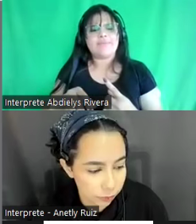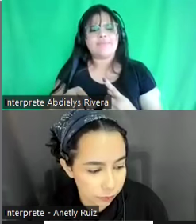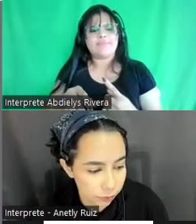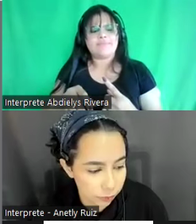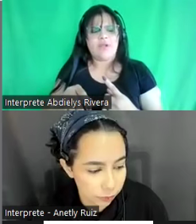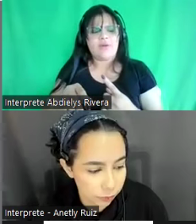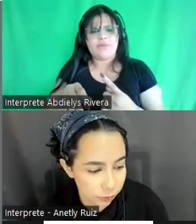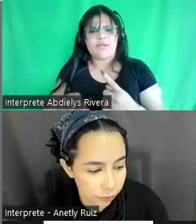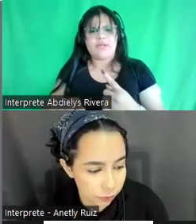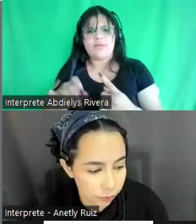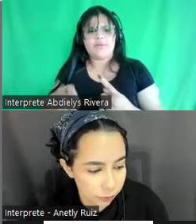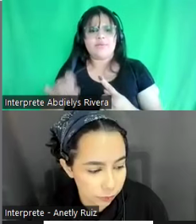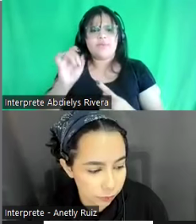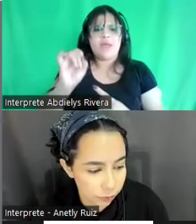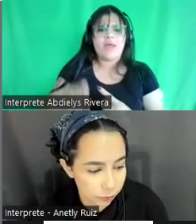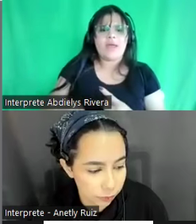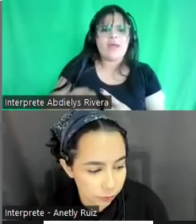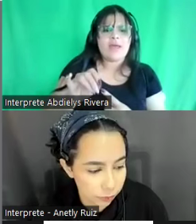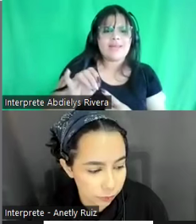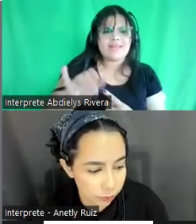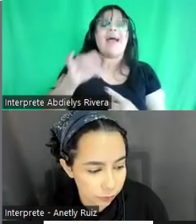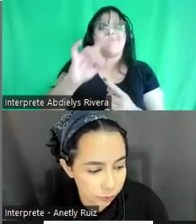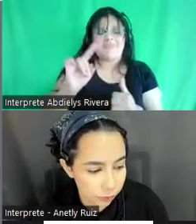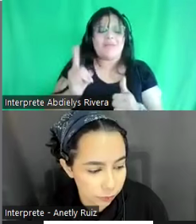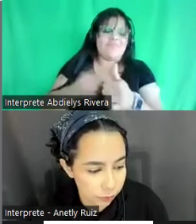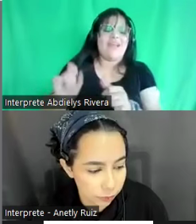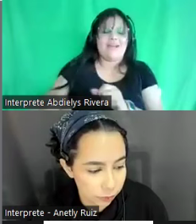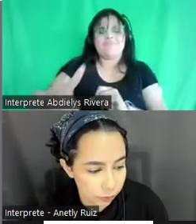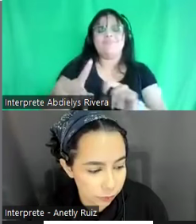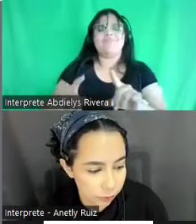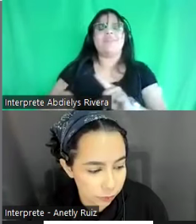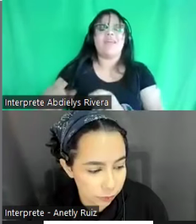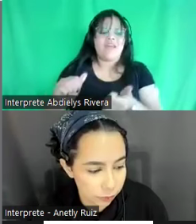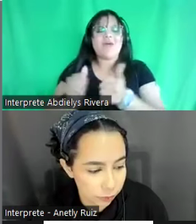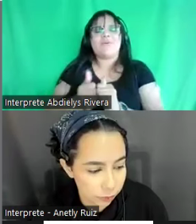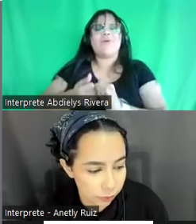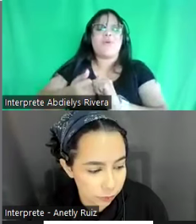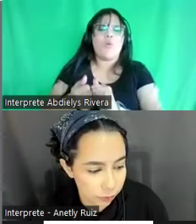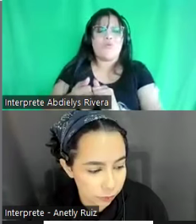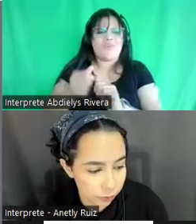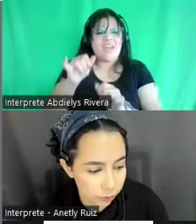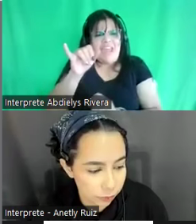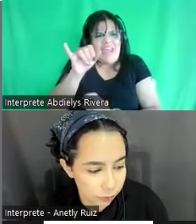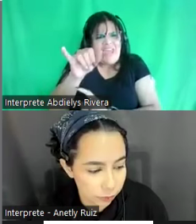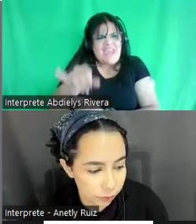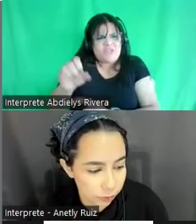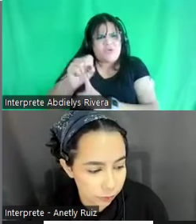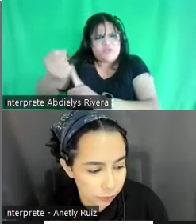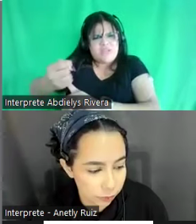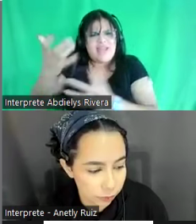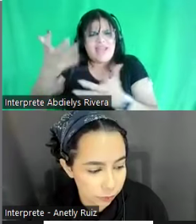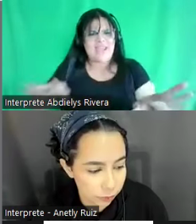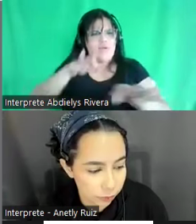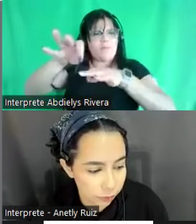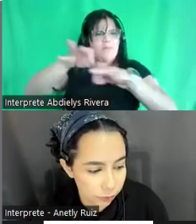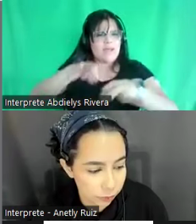2 y la número 3, pero no la número 1. ¿Qué está fe, ¿verdad? De los determinantes sociales que expliqué en la presentación?